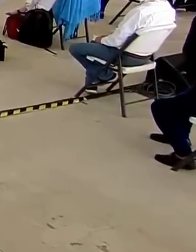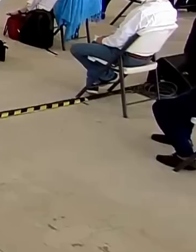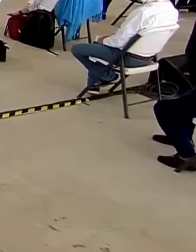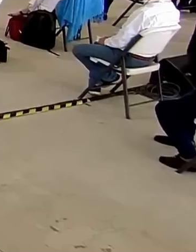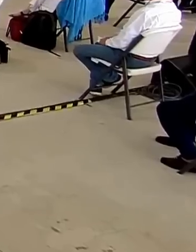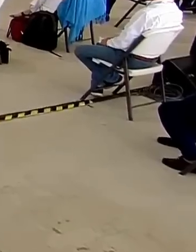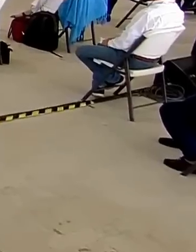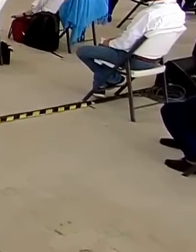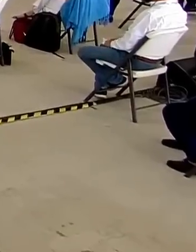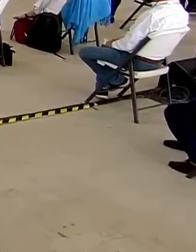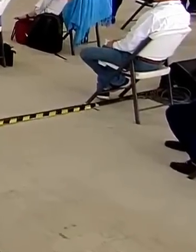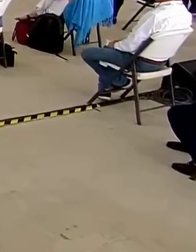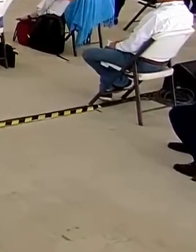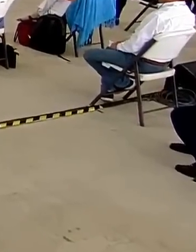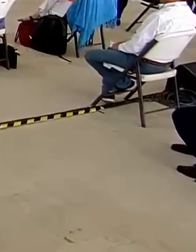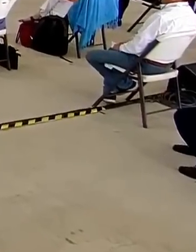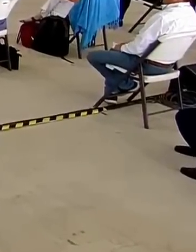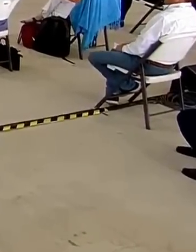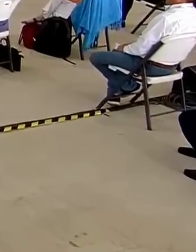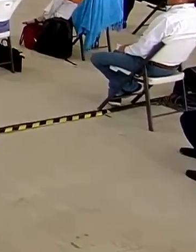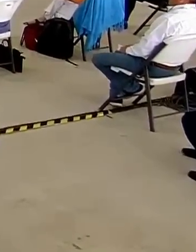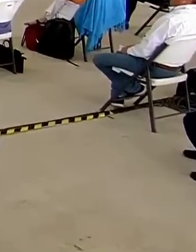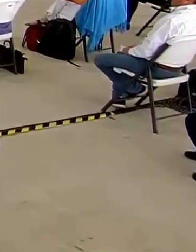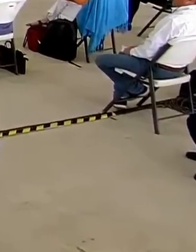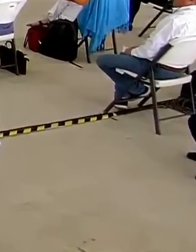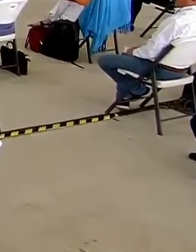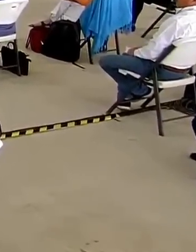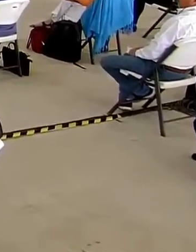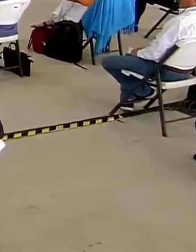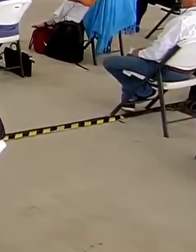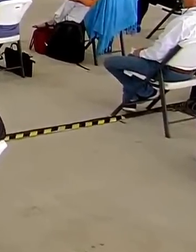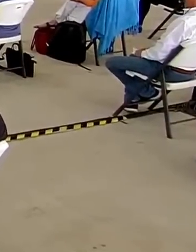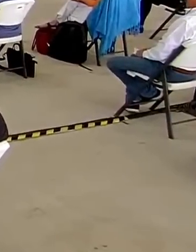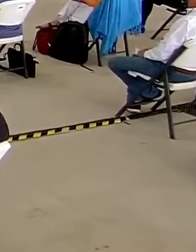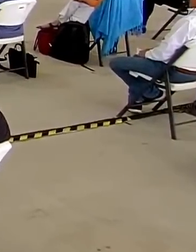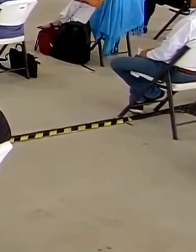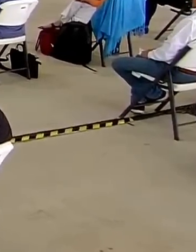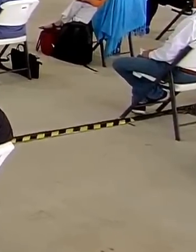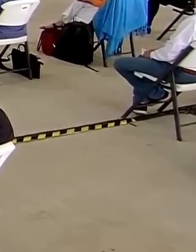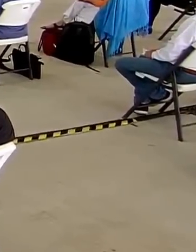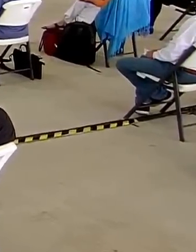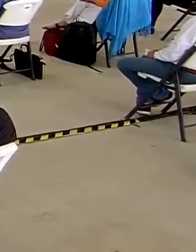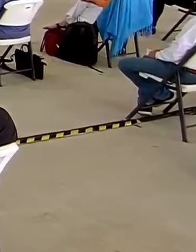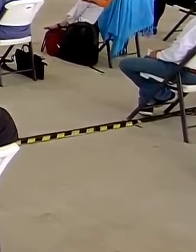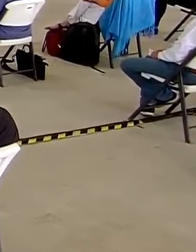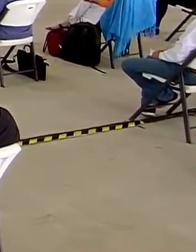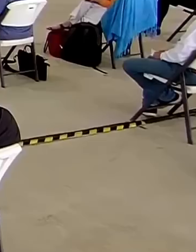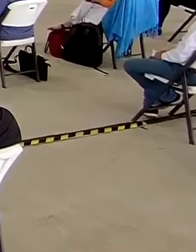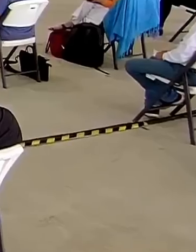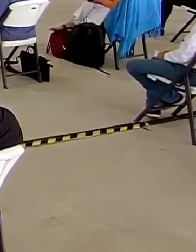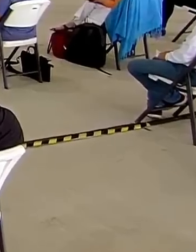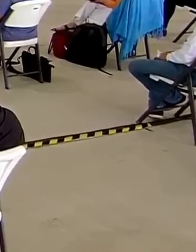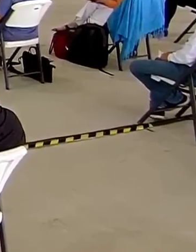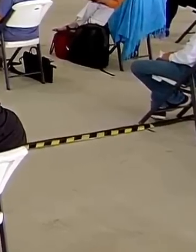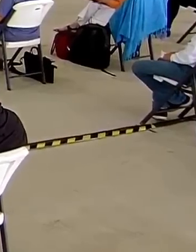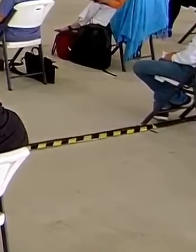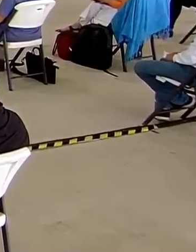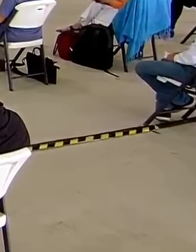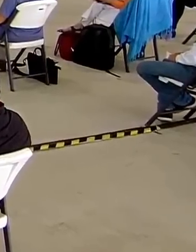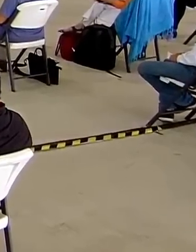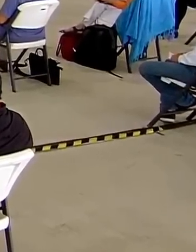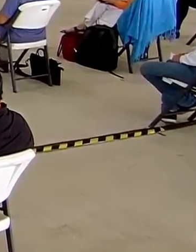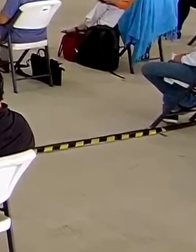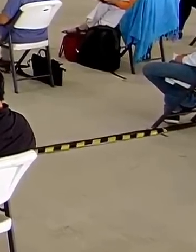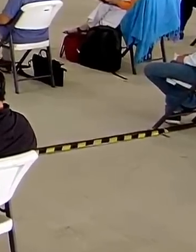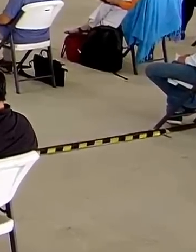Hay cuestiones, pero netamente deprimentes entre los chicleros, y que todavía siguen arriesgando su vida